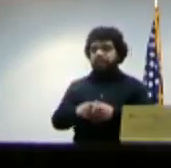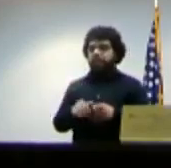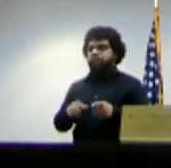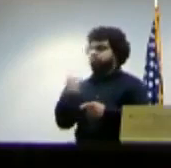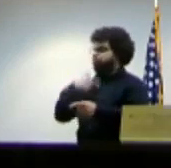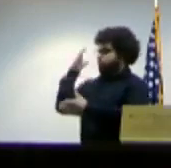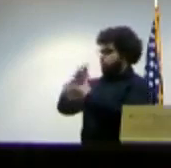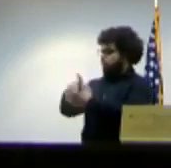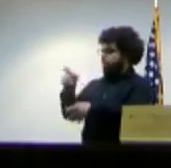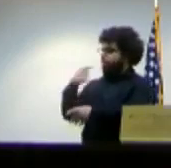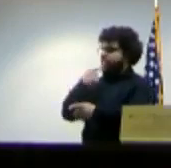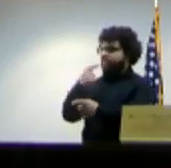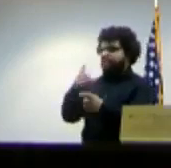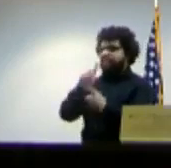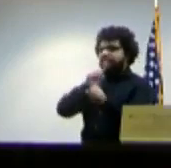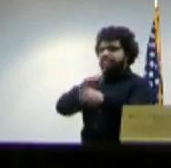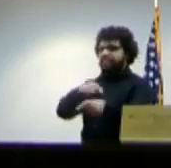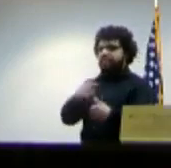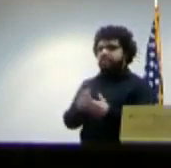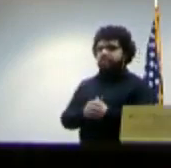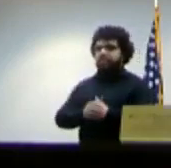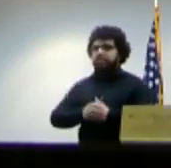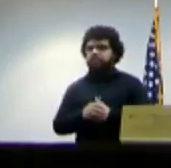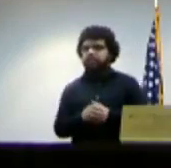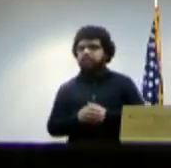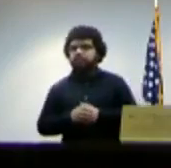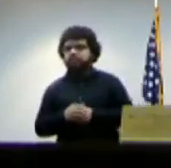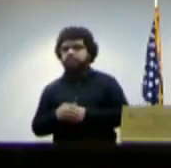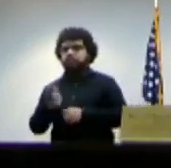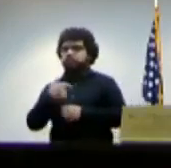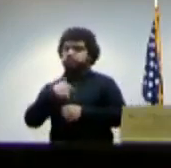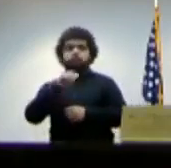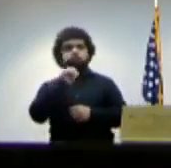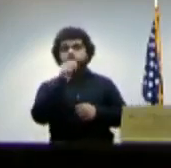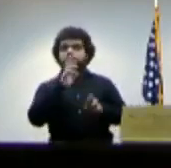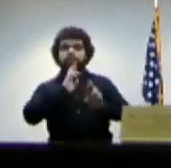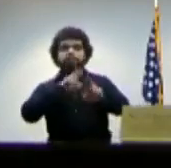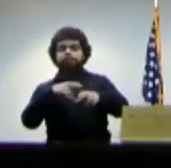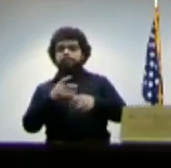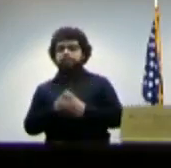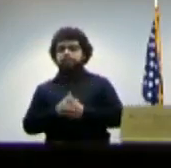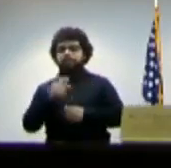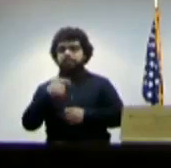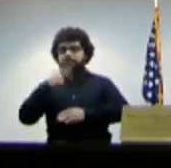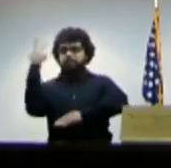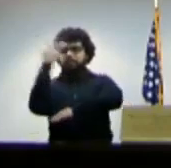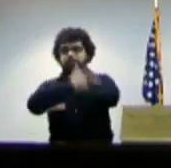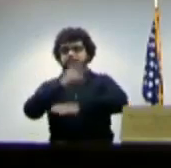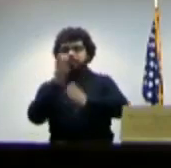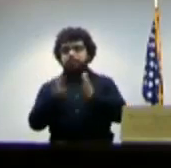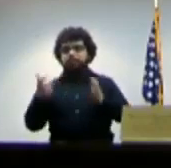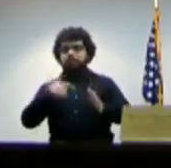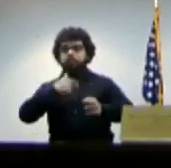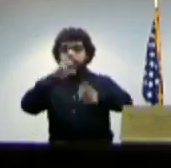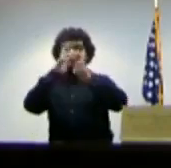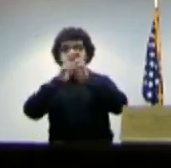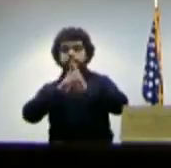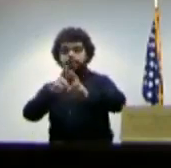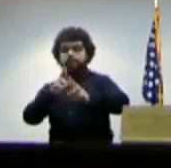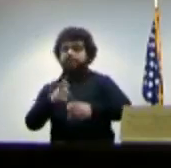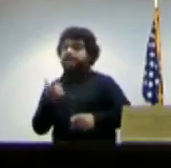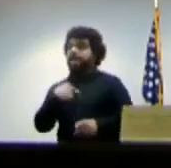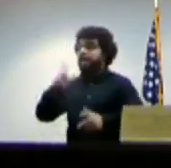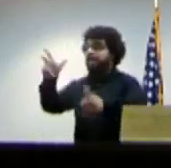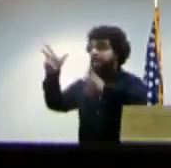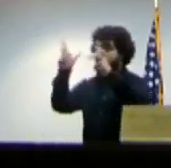quién es, si no nos va a contestar hoy. No, yo no lo voy a contestar. Si lo sé que no lo va a contestar. 3 días y con todo respeto. Escúcheme bien lo que le voy a